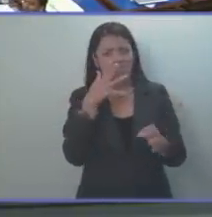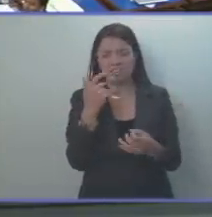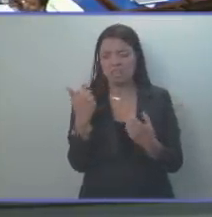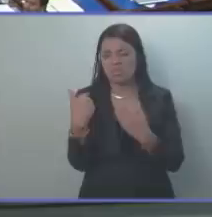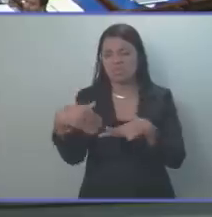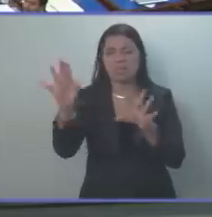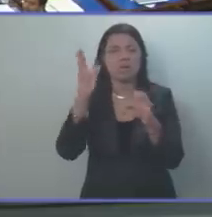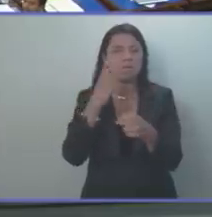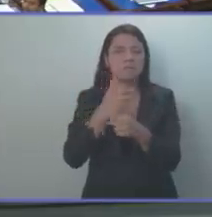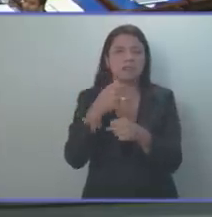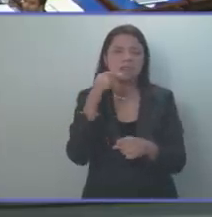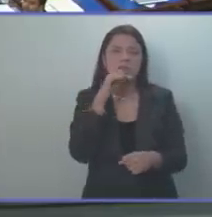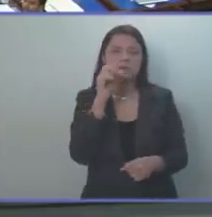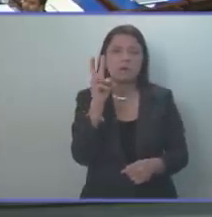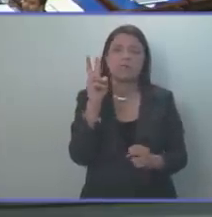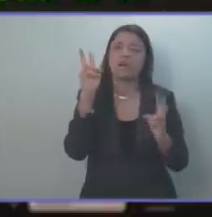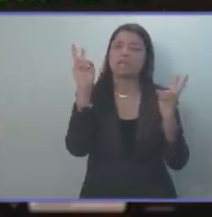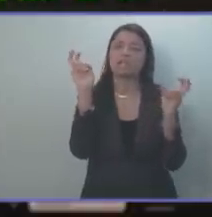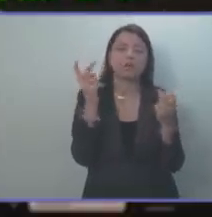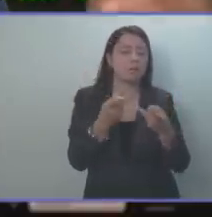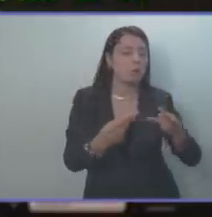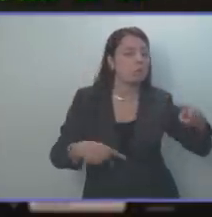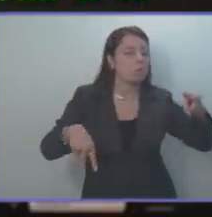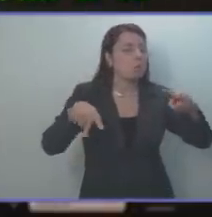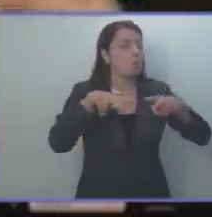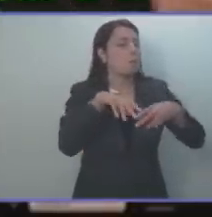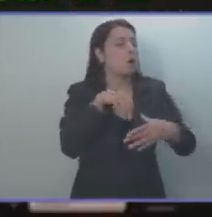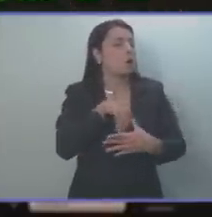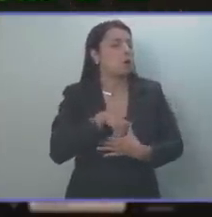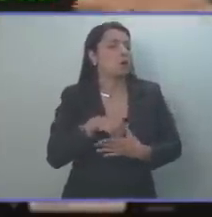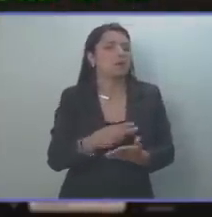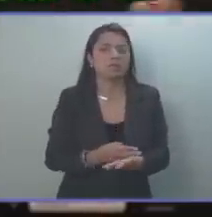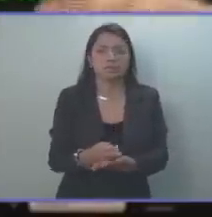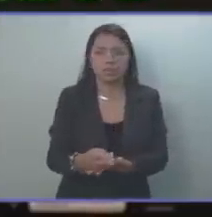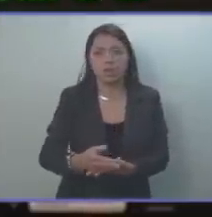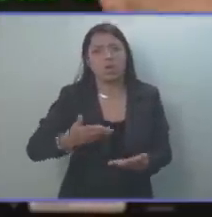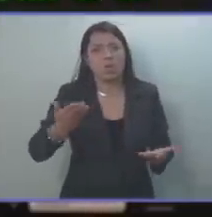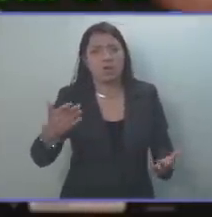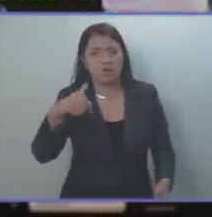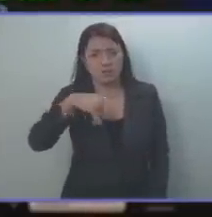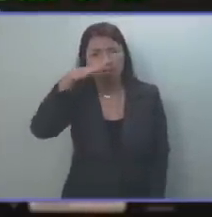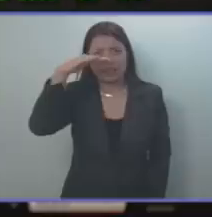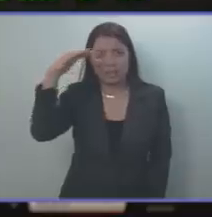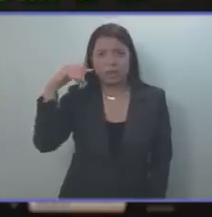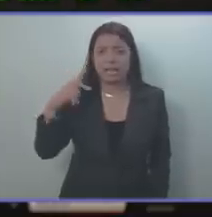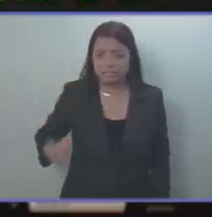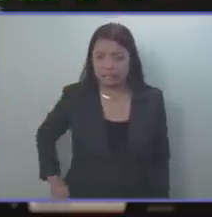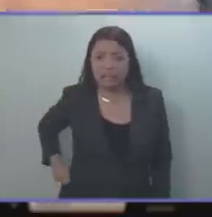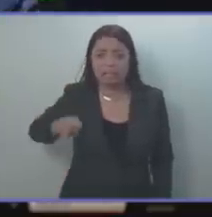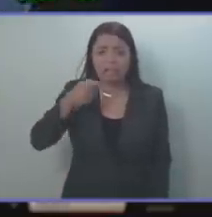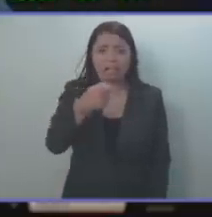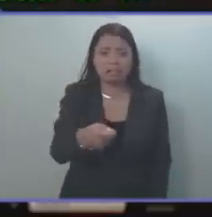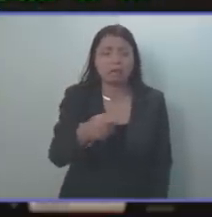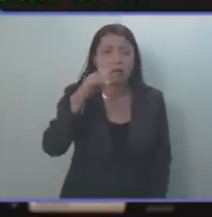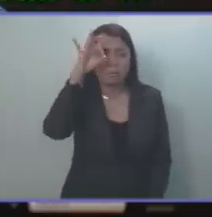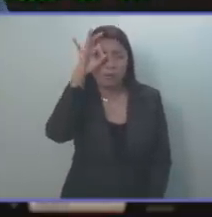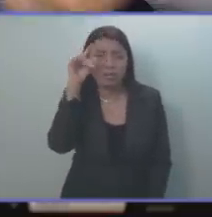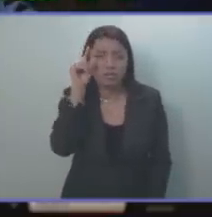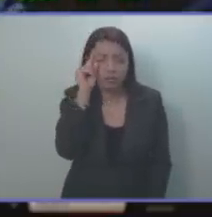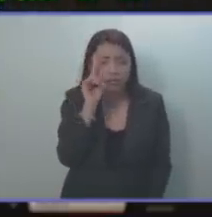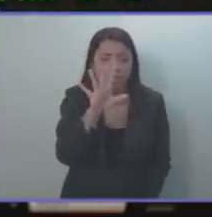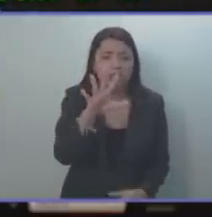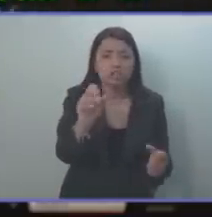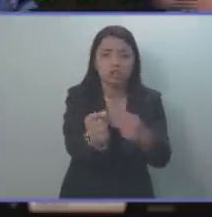de solvencia moral cuando este país le financió a Mauricio Funes 5 millones que se los robó en